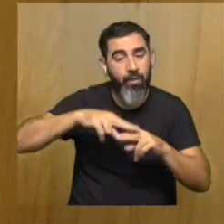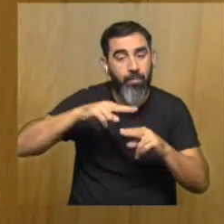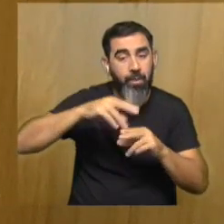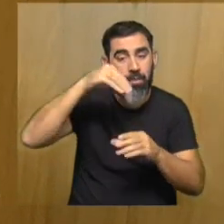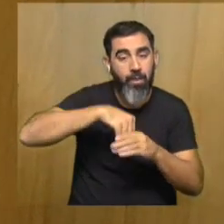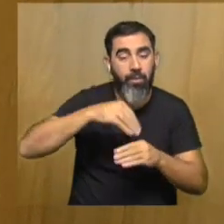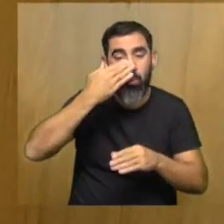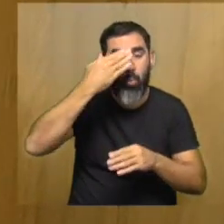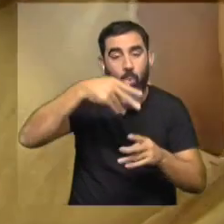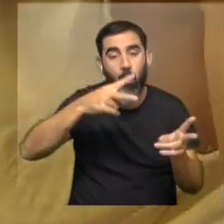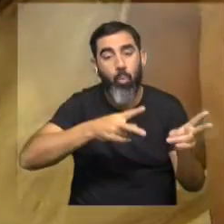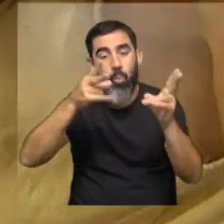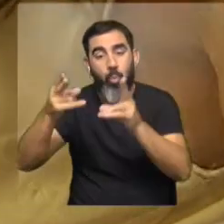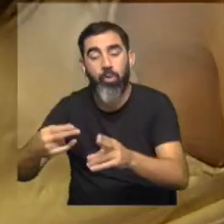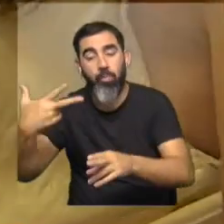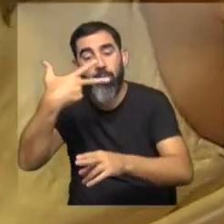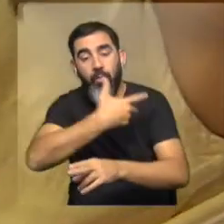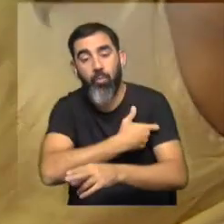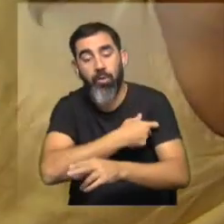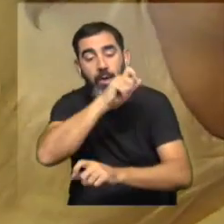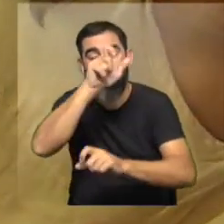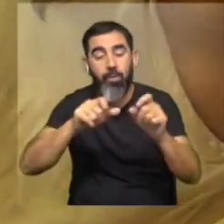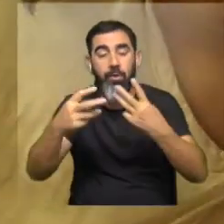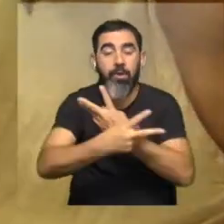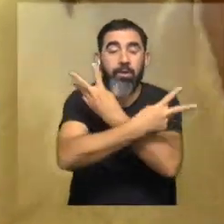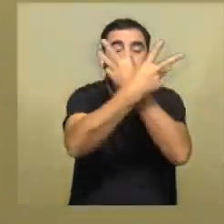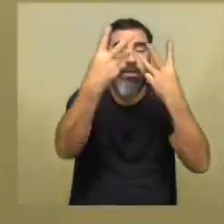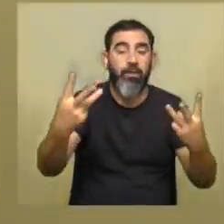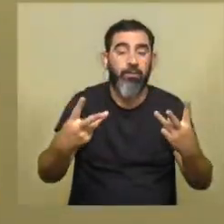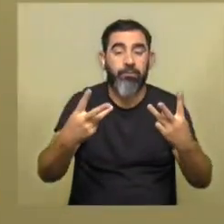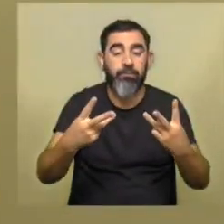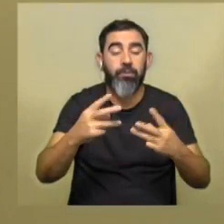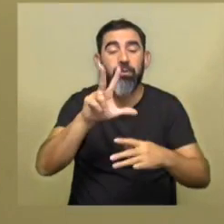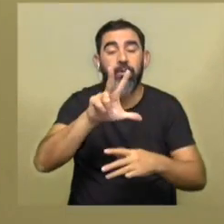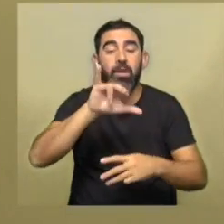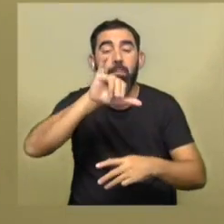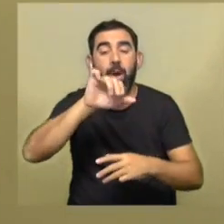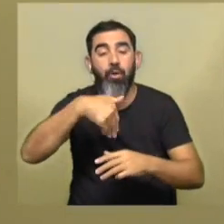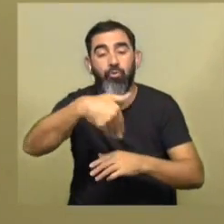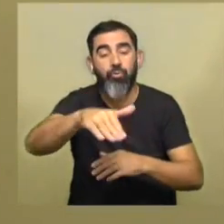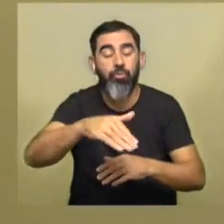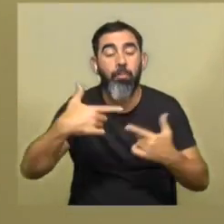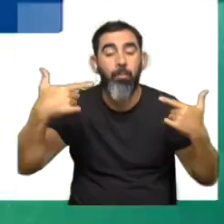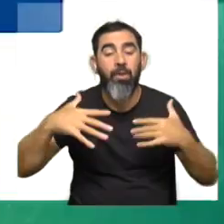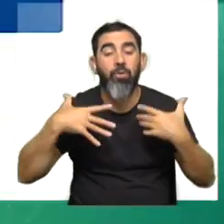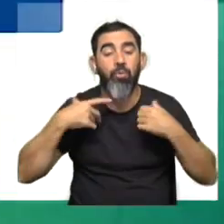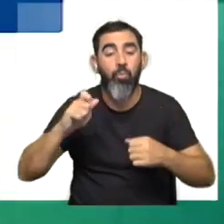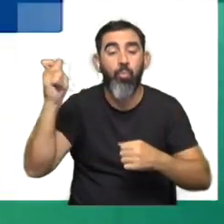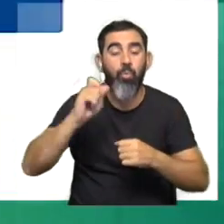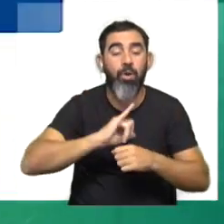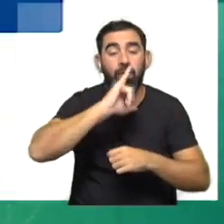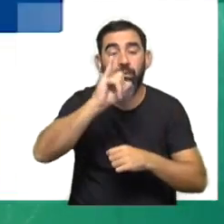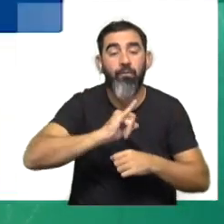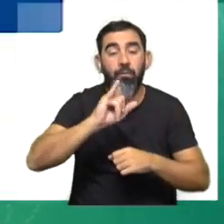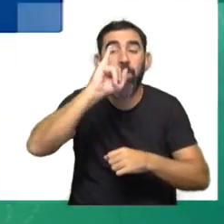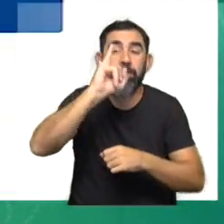comorbilidades. La última franja que se vacunará será la población en general a partir del 3 de mayo. El Ministerio de Salud Pública informó que ante el